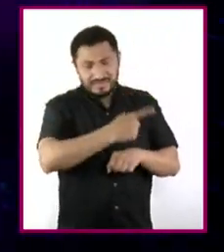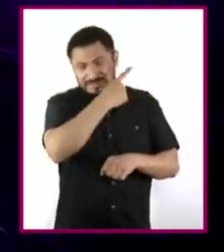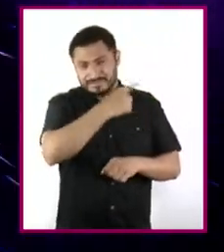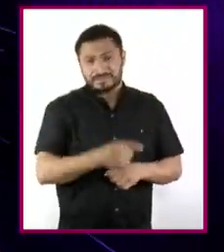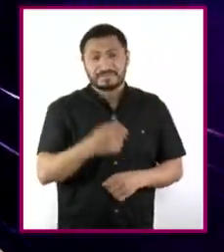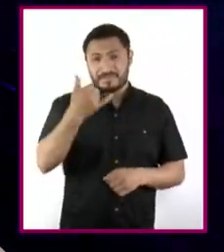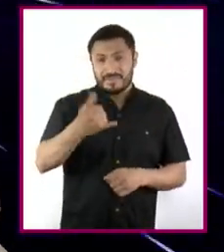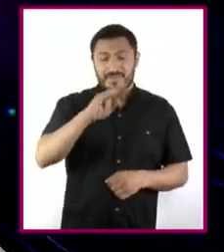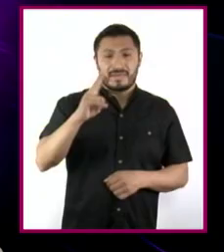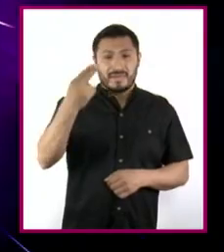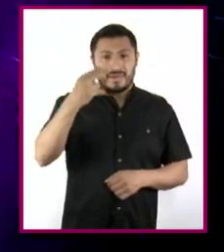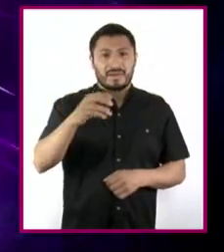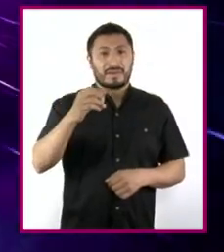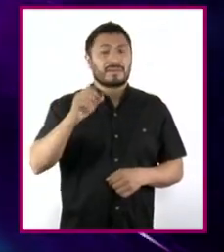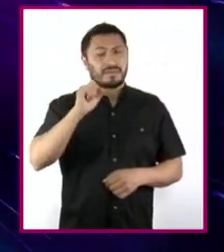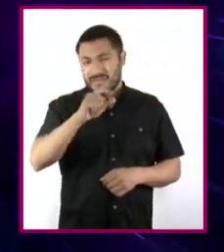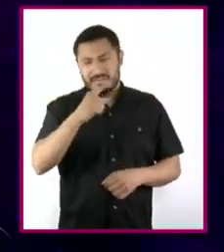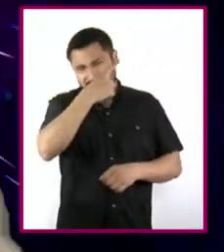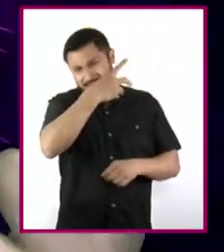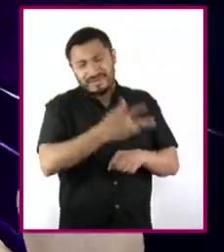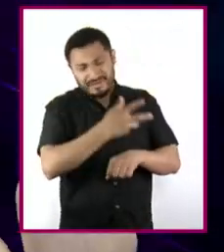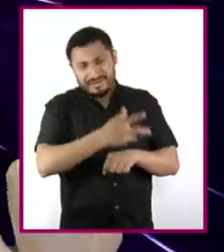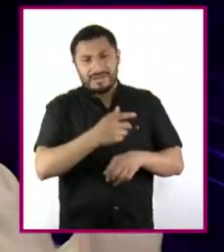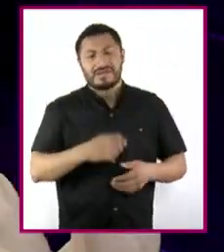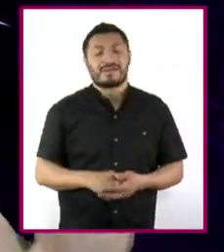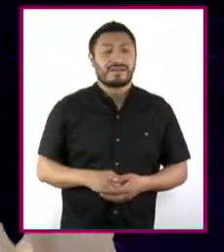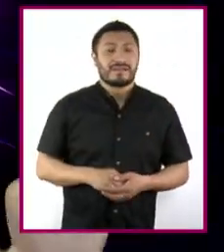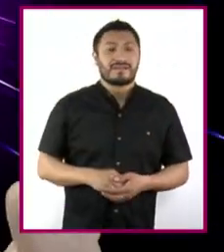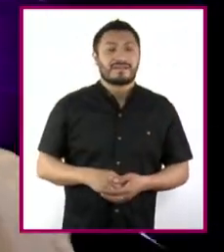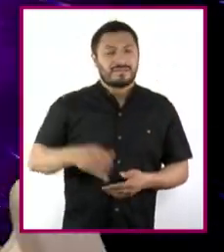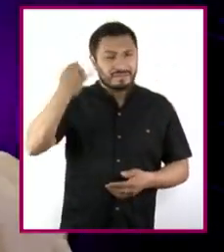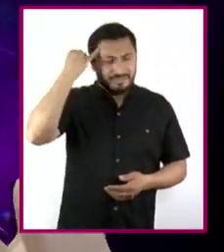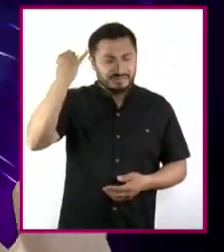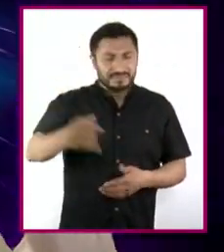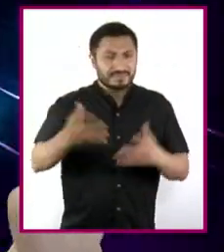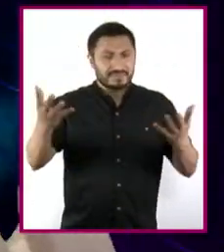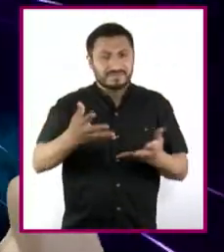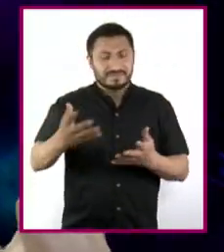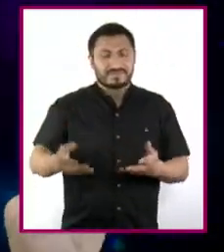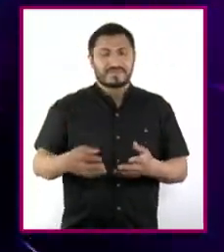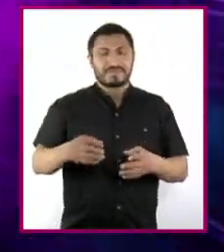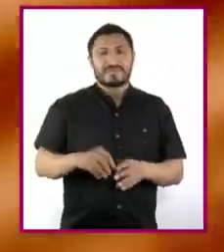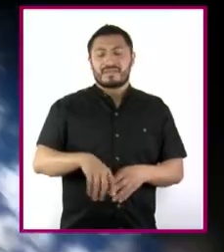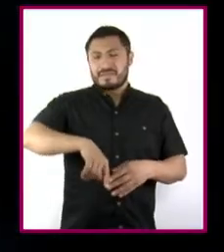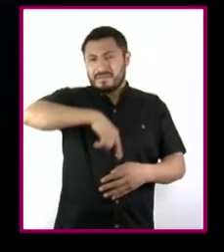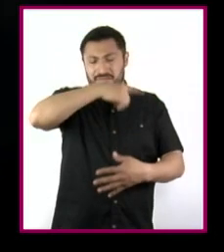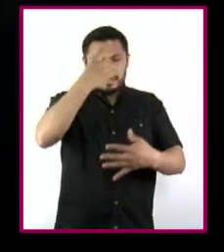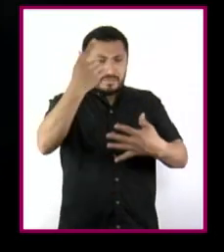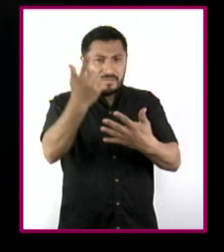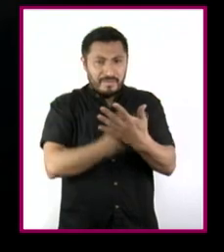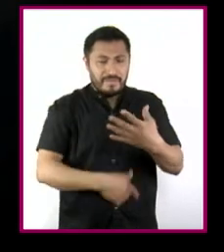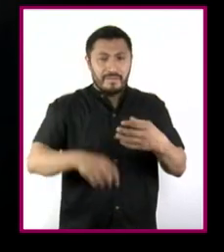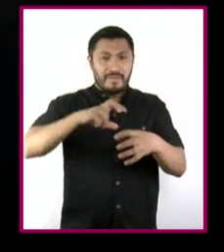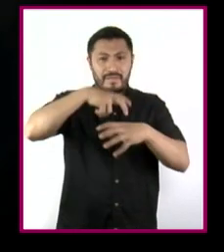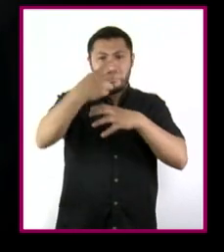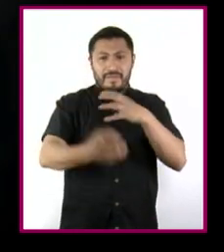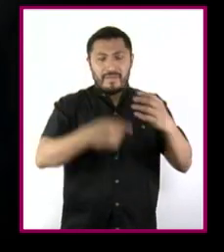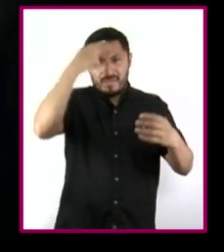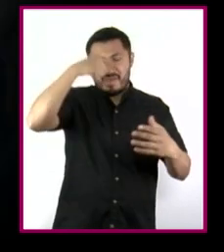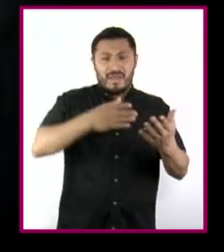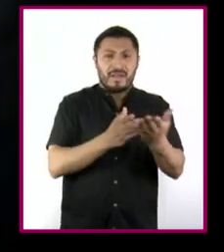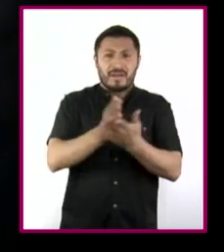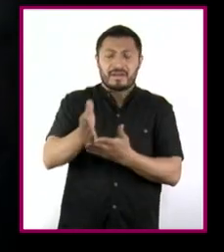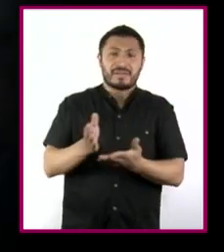y de la Universidad de Stanford, respectivamente, desarrollaron la idea de crear un estándar de satélites para facilitar el acceso